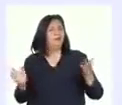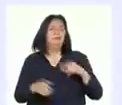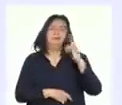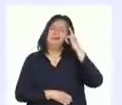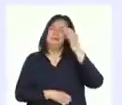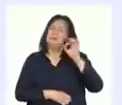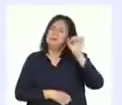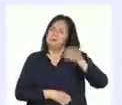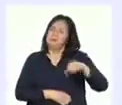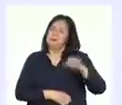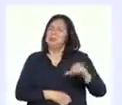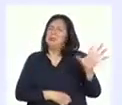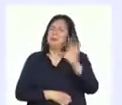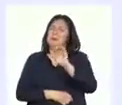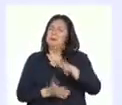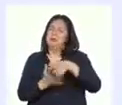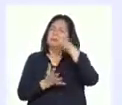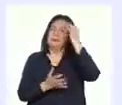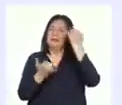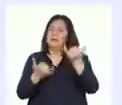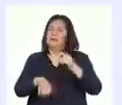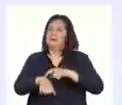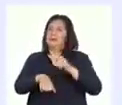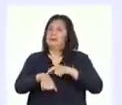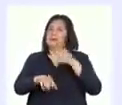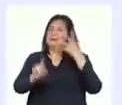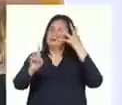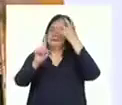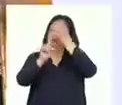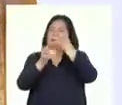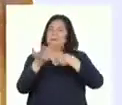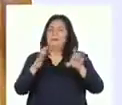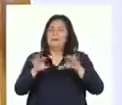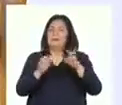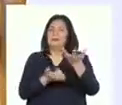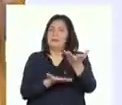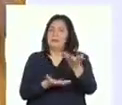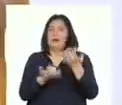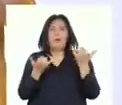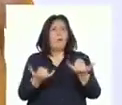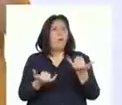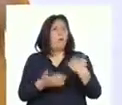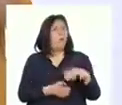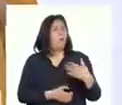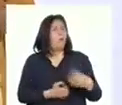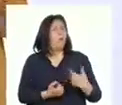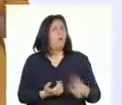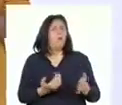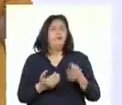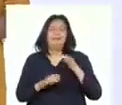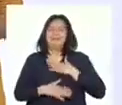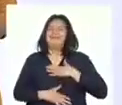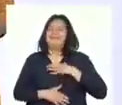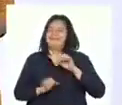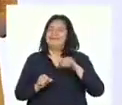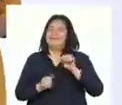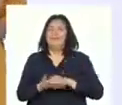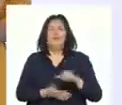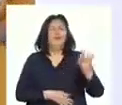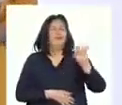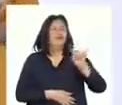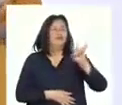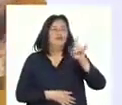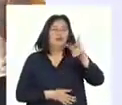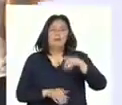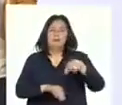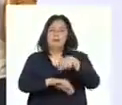con todo lo que hemos aprendido hoy, es momento de nuestro reto. El reto de hoy es algo súper divertido.